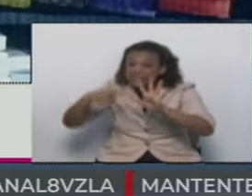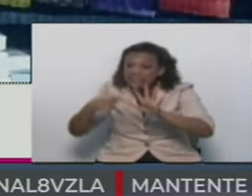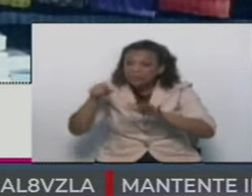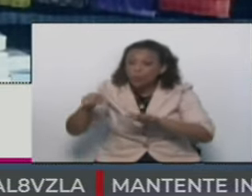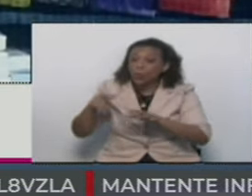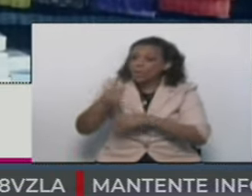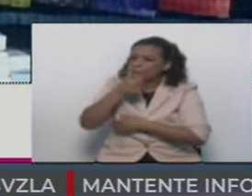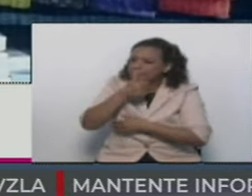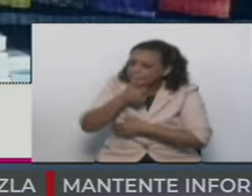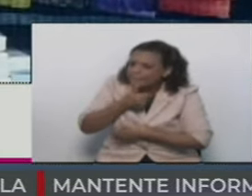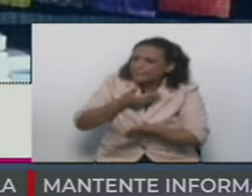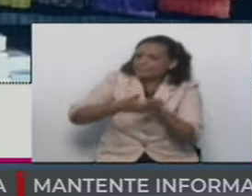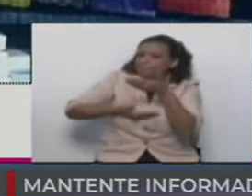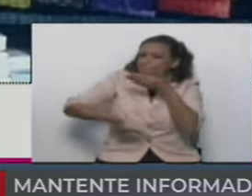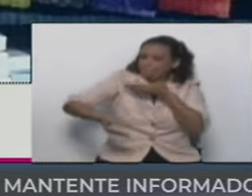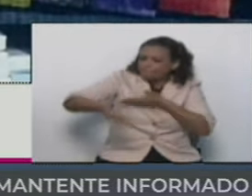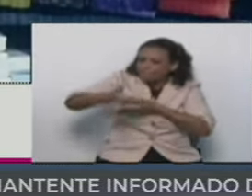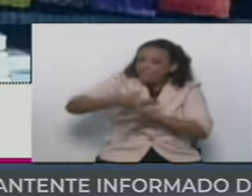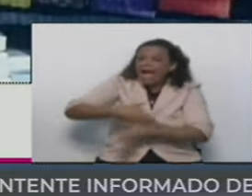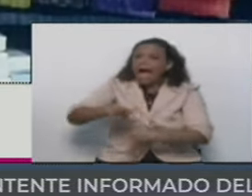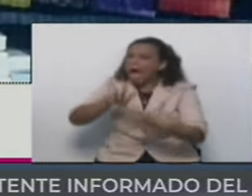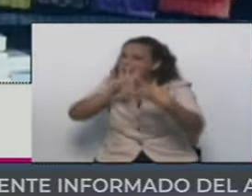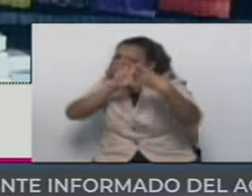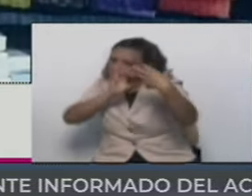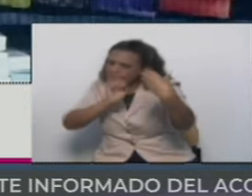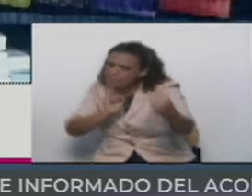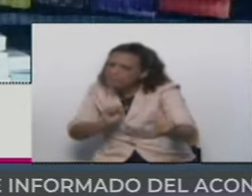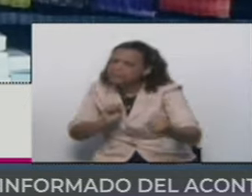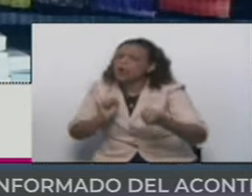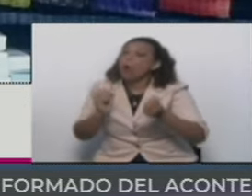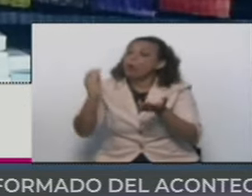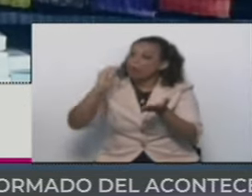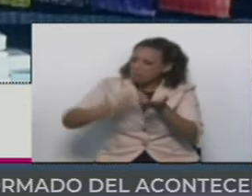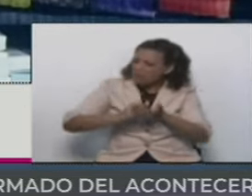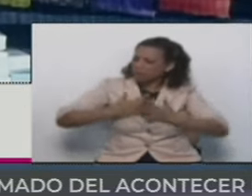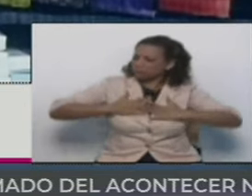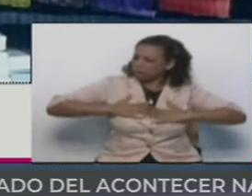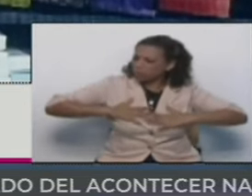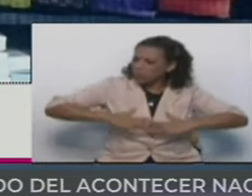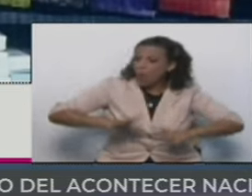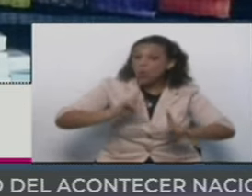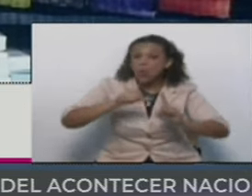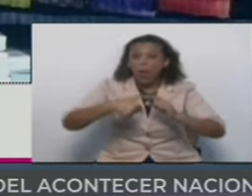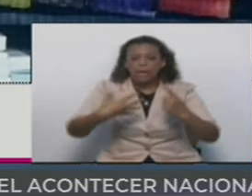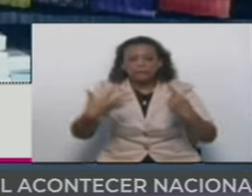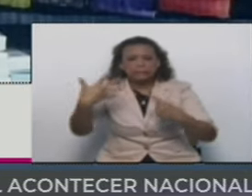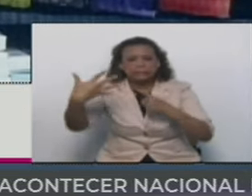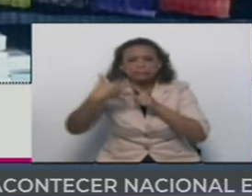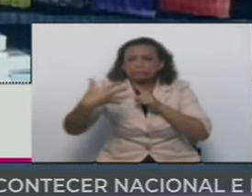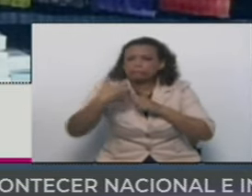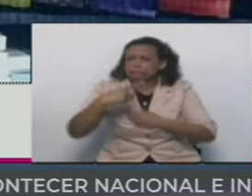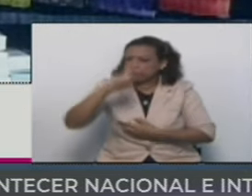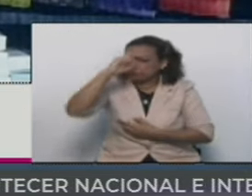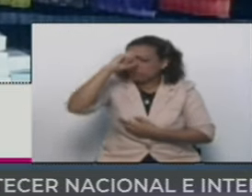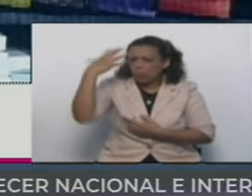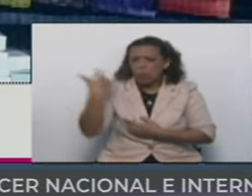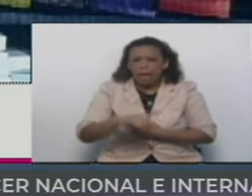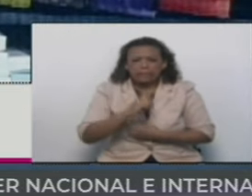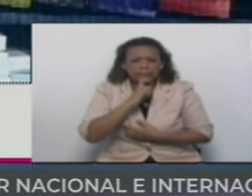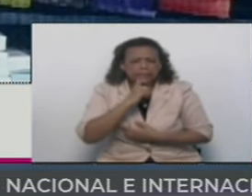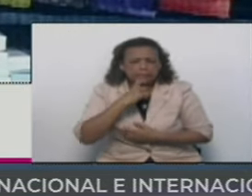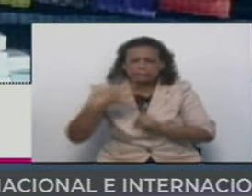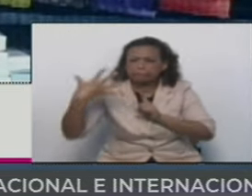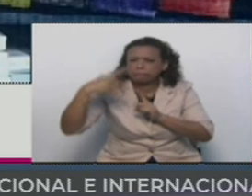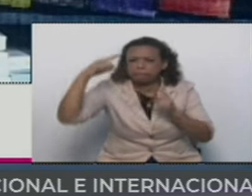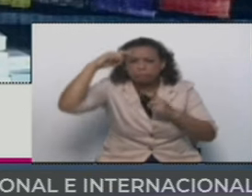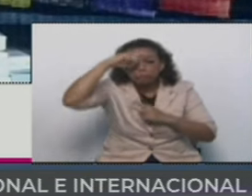de tolerancia, de entendimiento que ha sido restablecido luego de la perturbación del fascismo